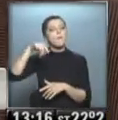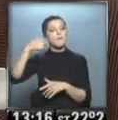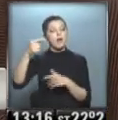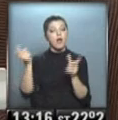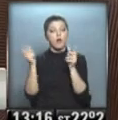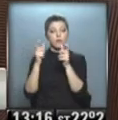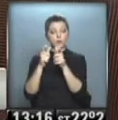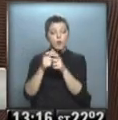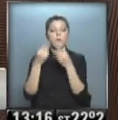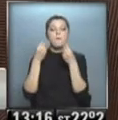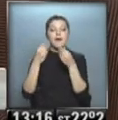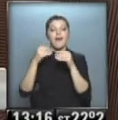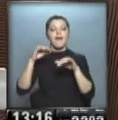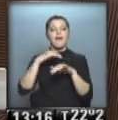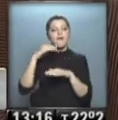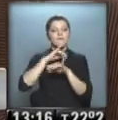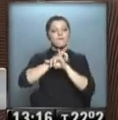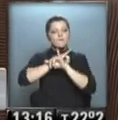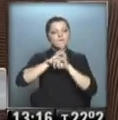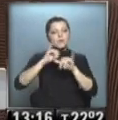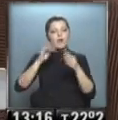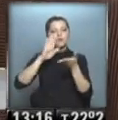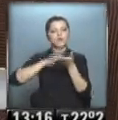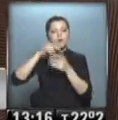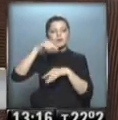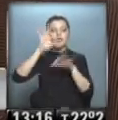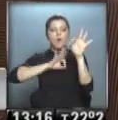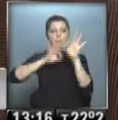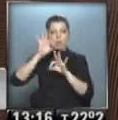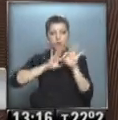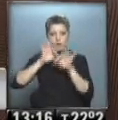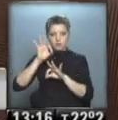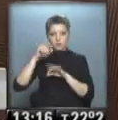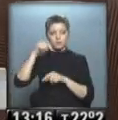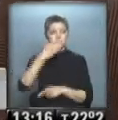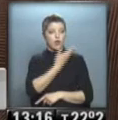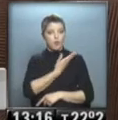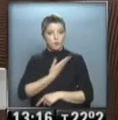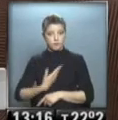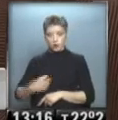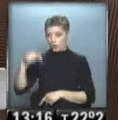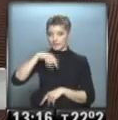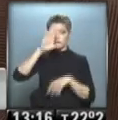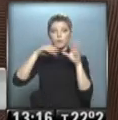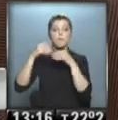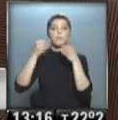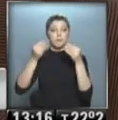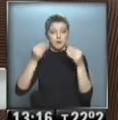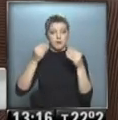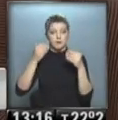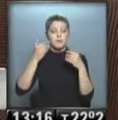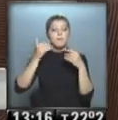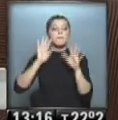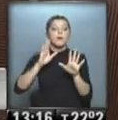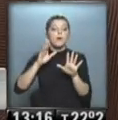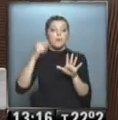podremos informarnos acerca de cuál es el formato que el gobierno le va a dar a esta convocatoria, pero de hecho me